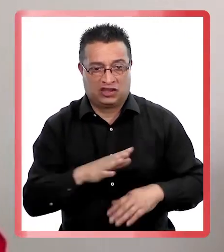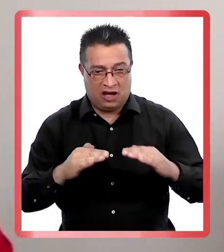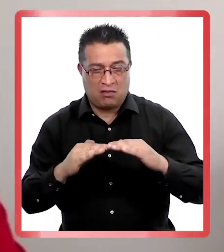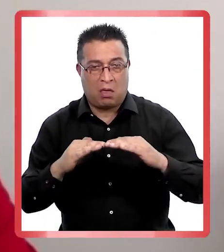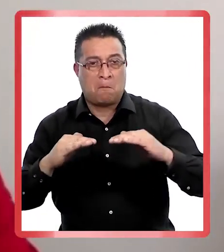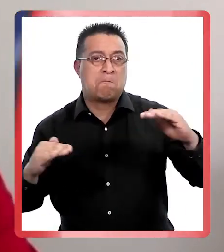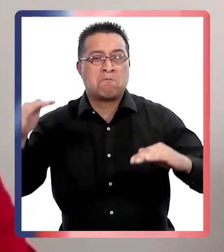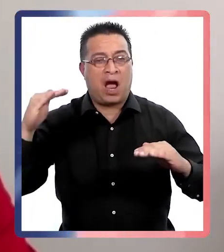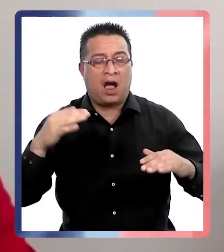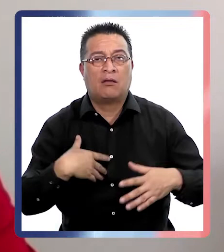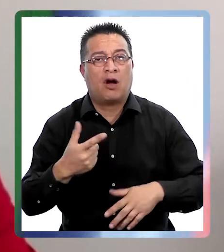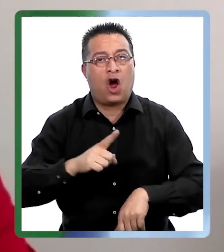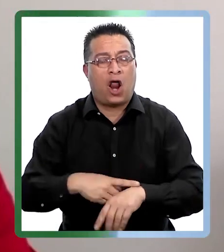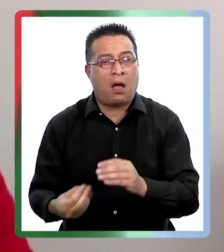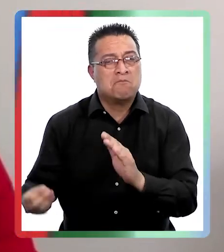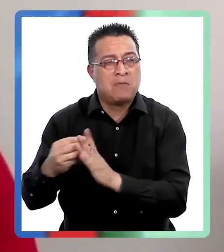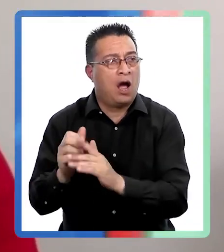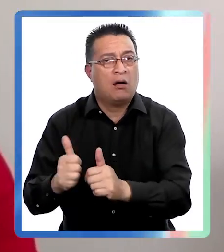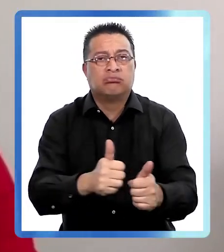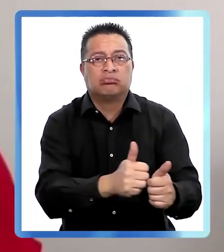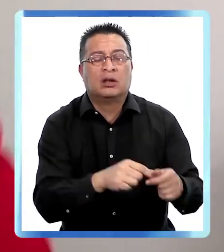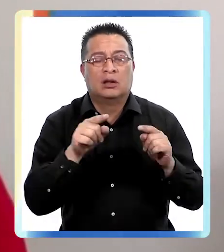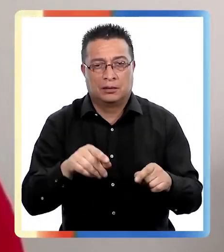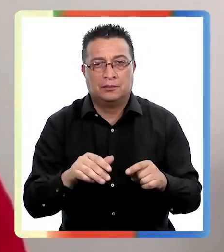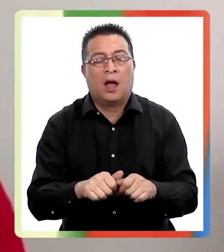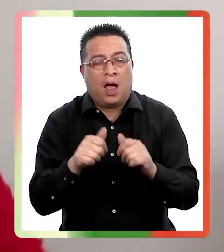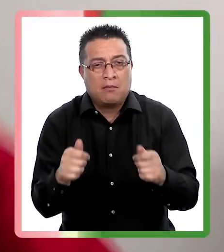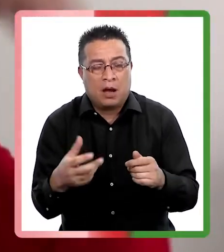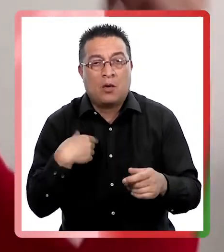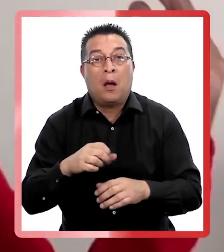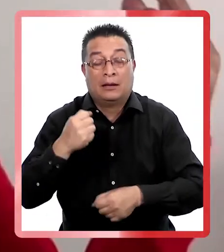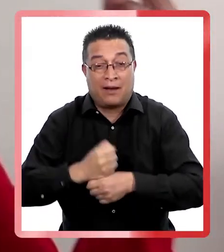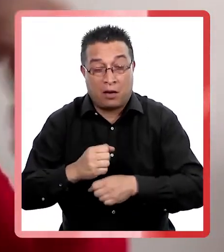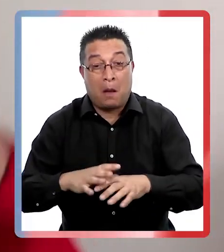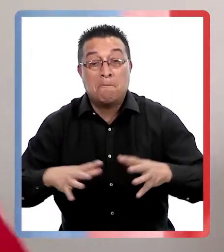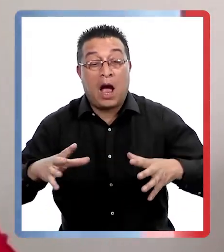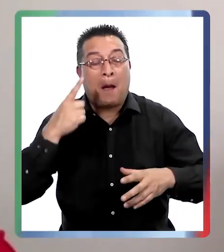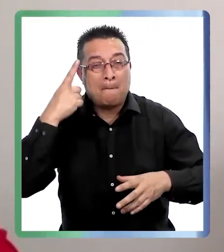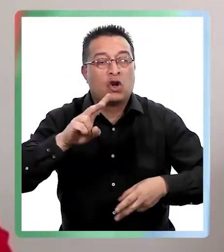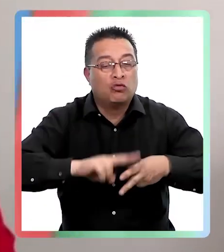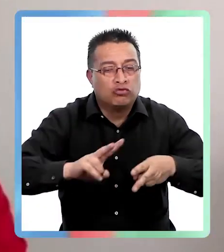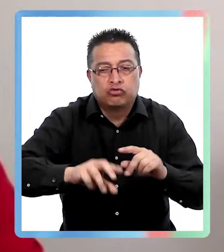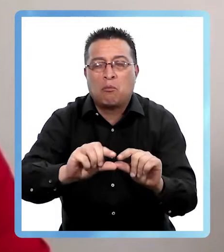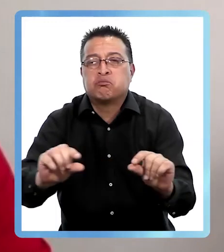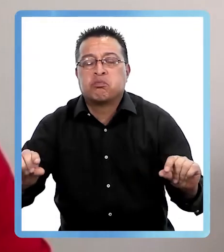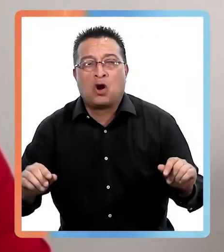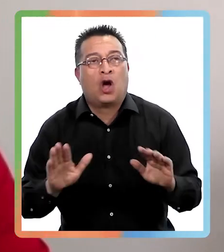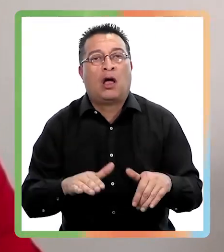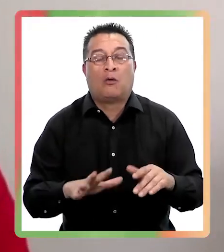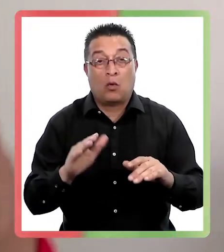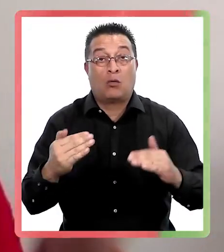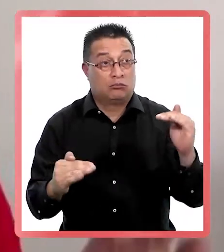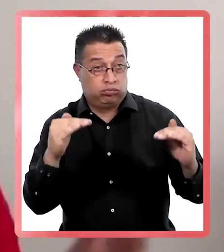de la OECD con más horas laborales y además menor productividad, o sea, trabajamos más y producimos menos. Así es. Si nosotros nos